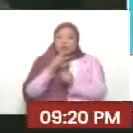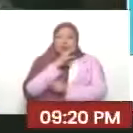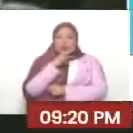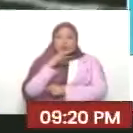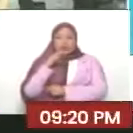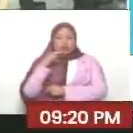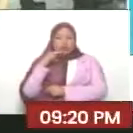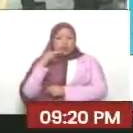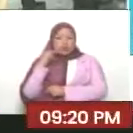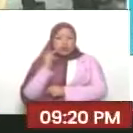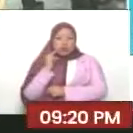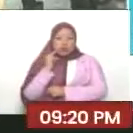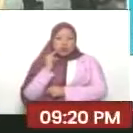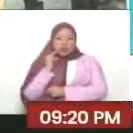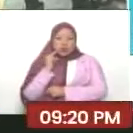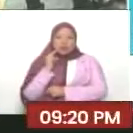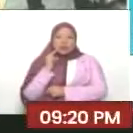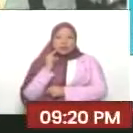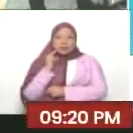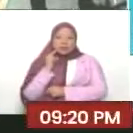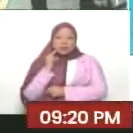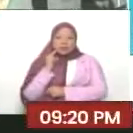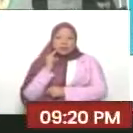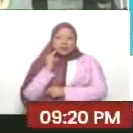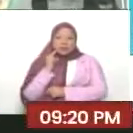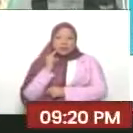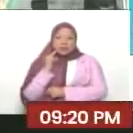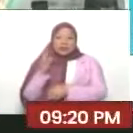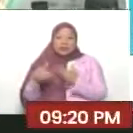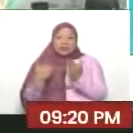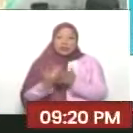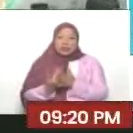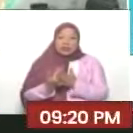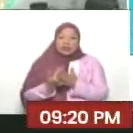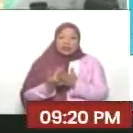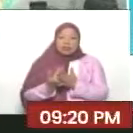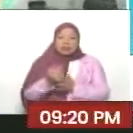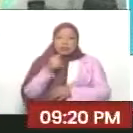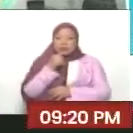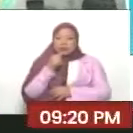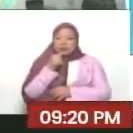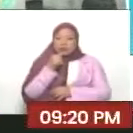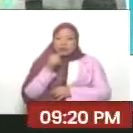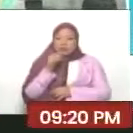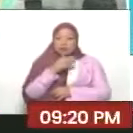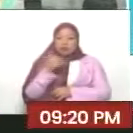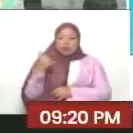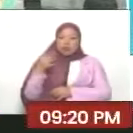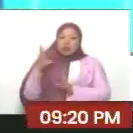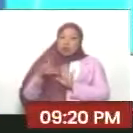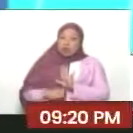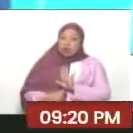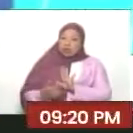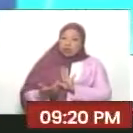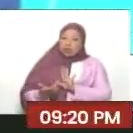sabroso, delicioso. Sí. El tequeño, porque hasta eso, Frajit, nos querían